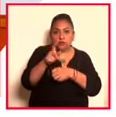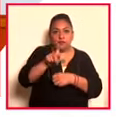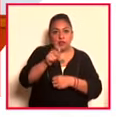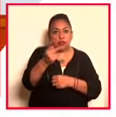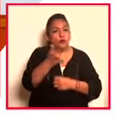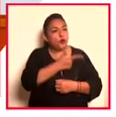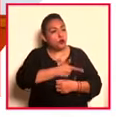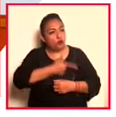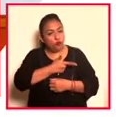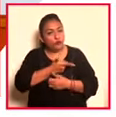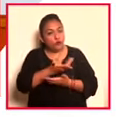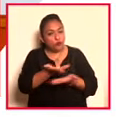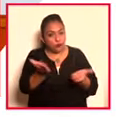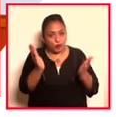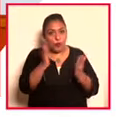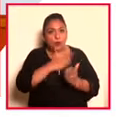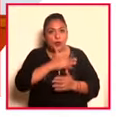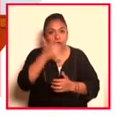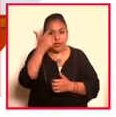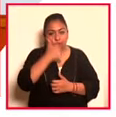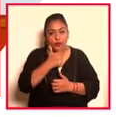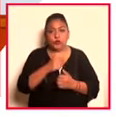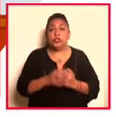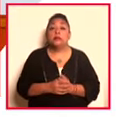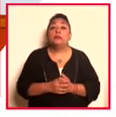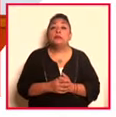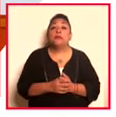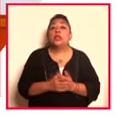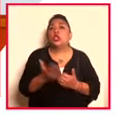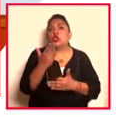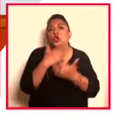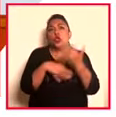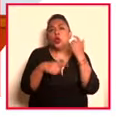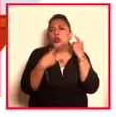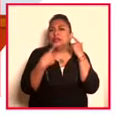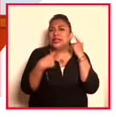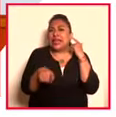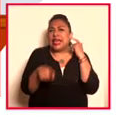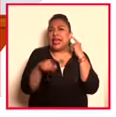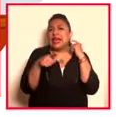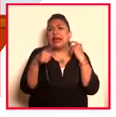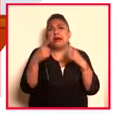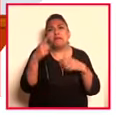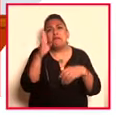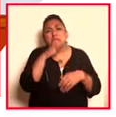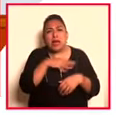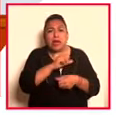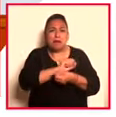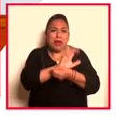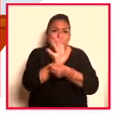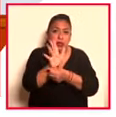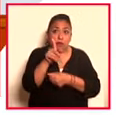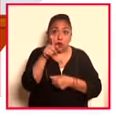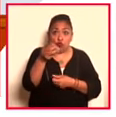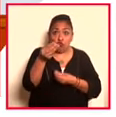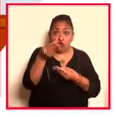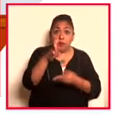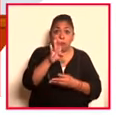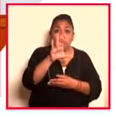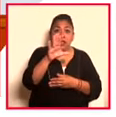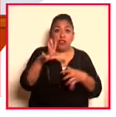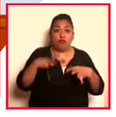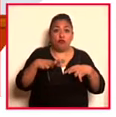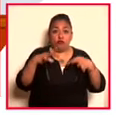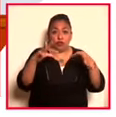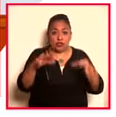noches a todos. Cristina, todo el mundo se queja de lo mal que le ha ido en la pandemia. Tú recibiste la beca de la Fundación